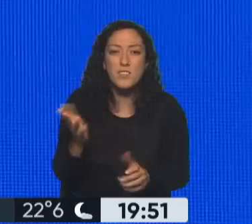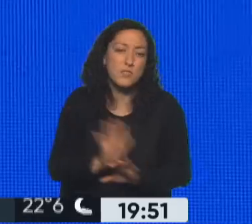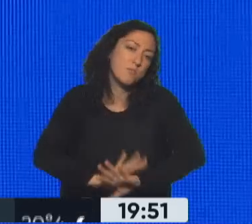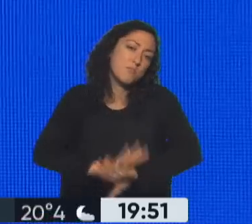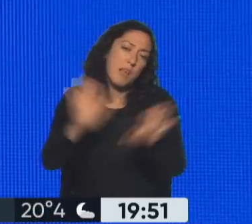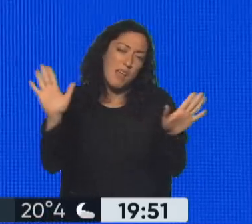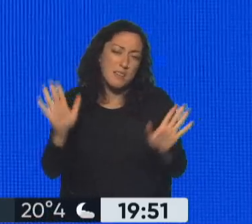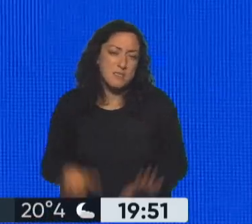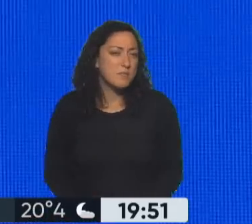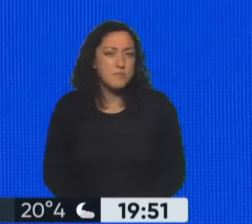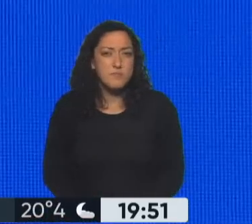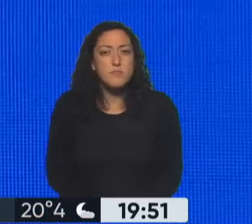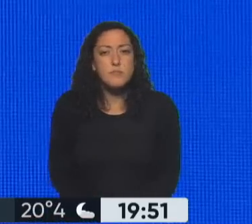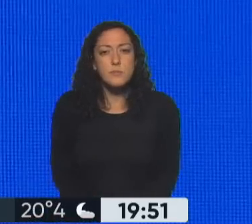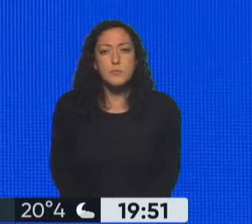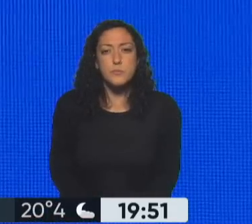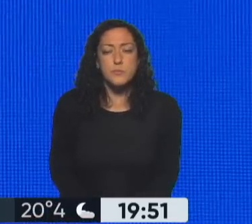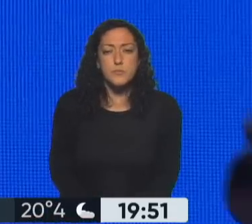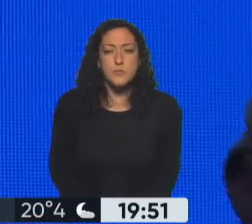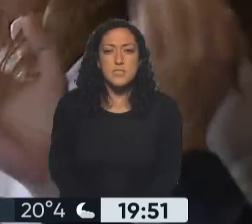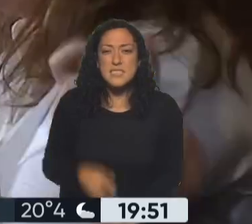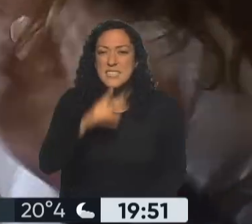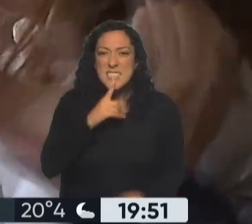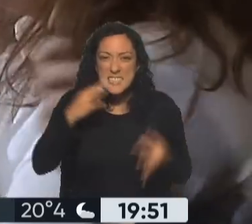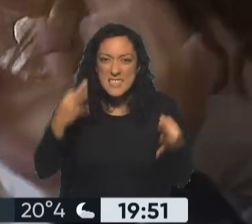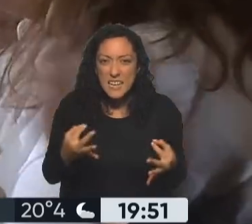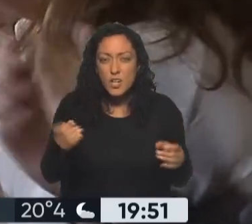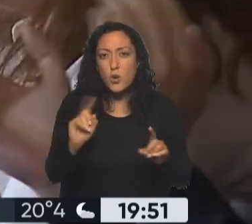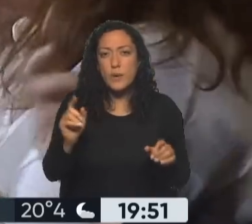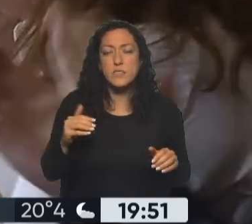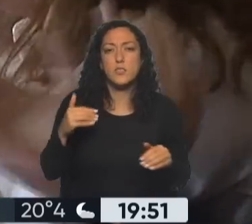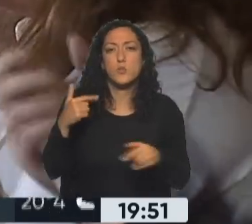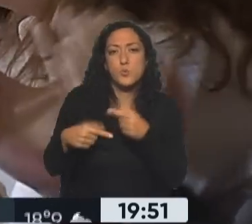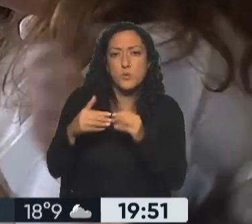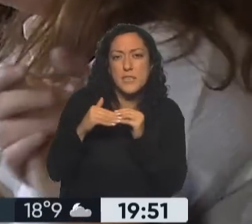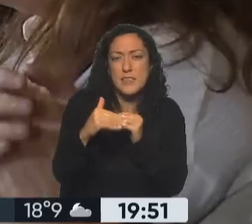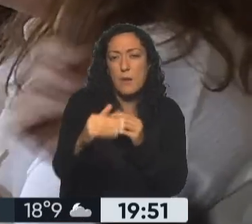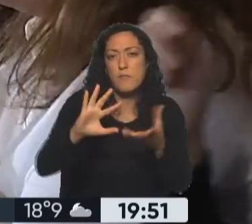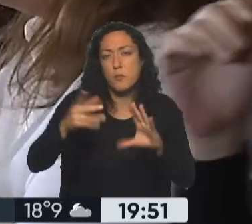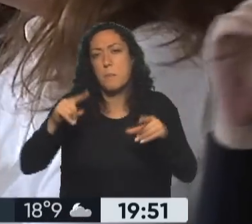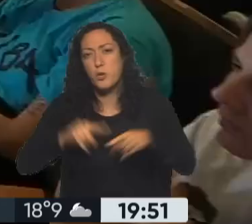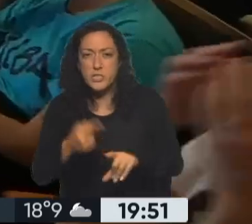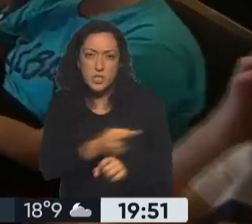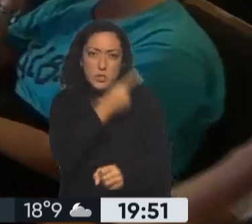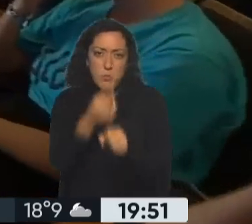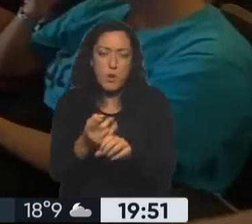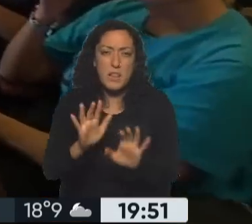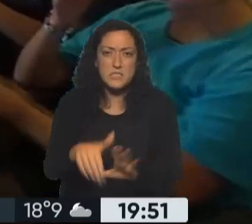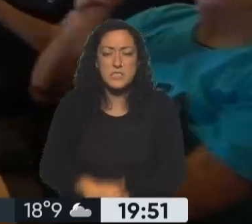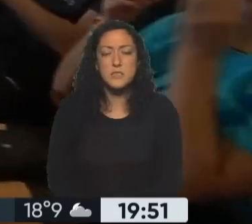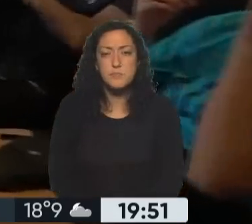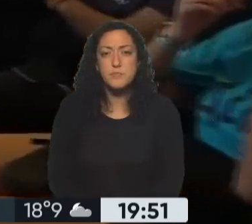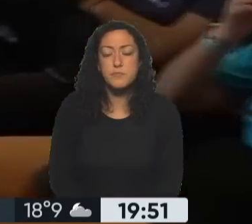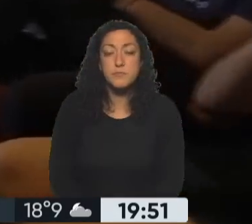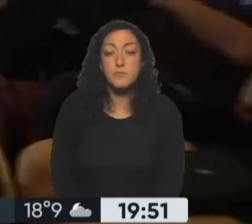más esto. Es poco serio y es poco sustentable en términos políticos. Miren,